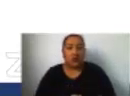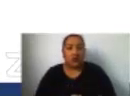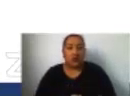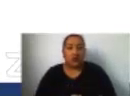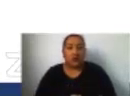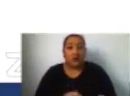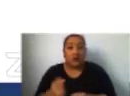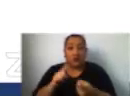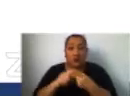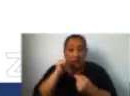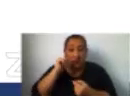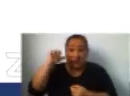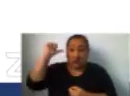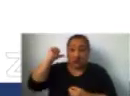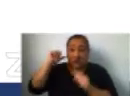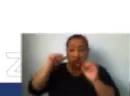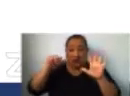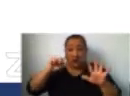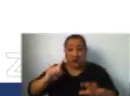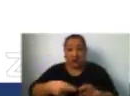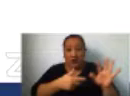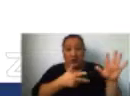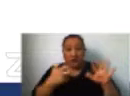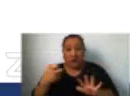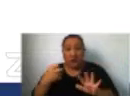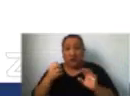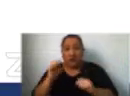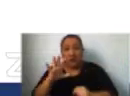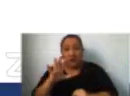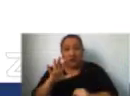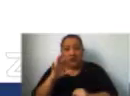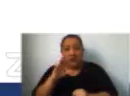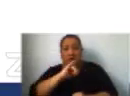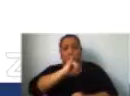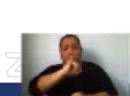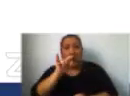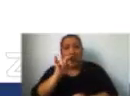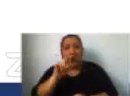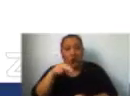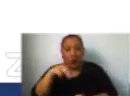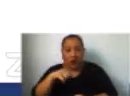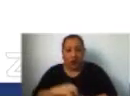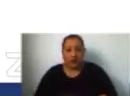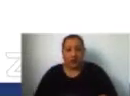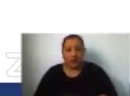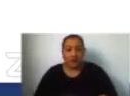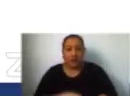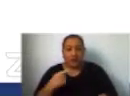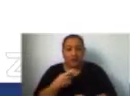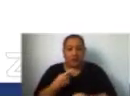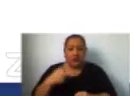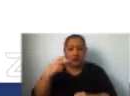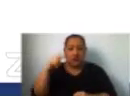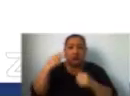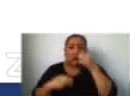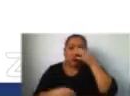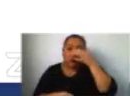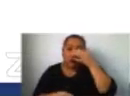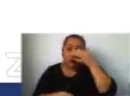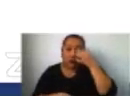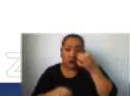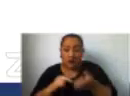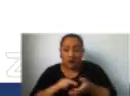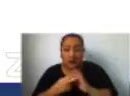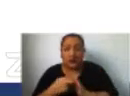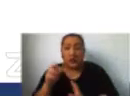de ayer teníamos 6.805 casos. Esta cifra abultada no es la única razón por la cual la